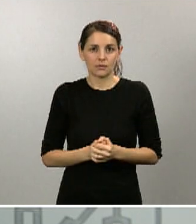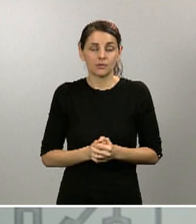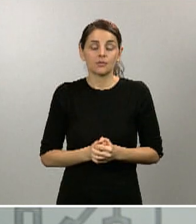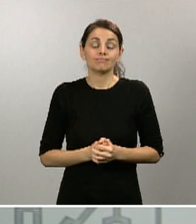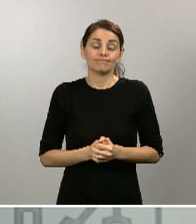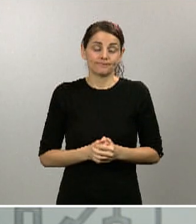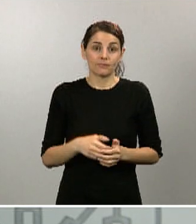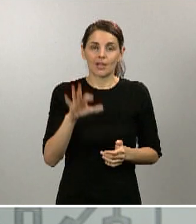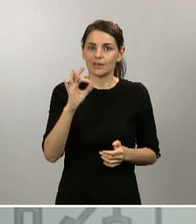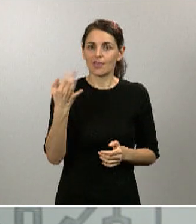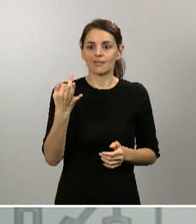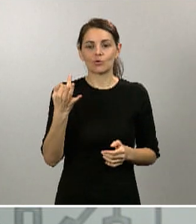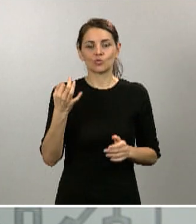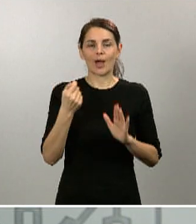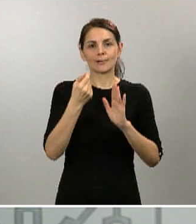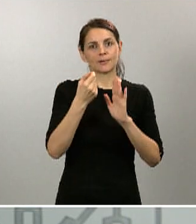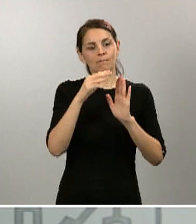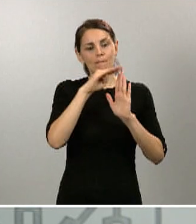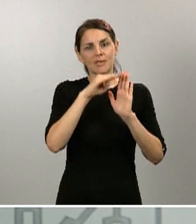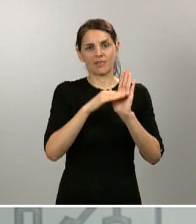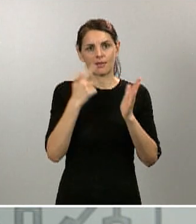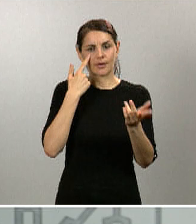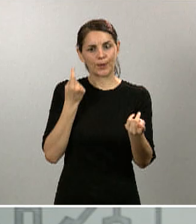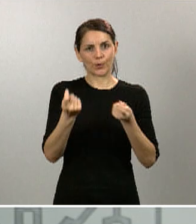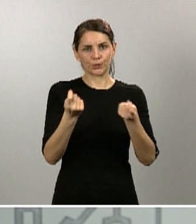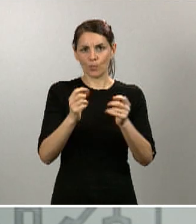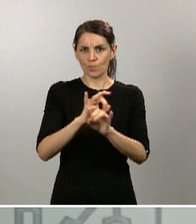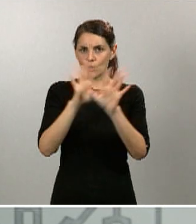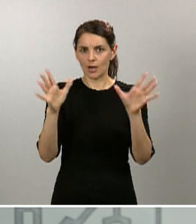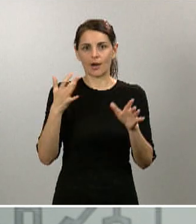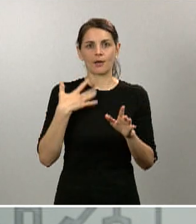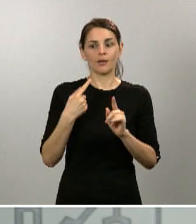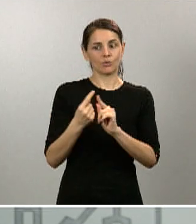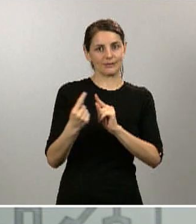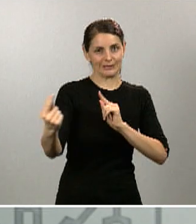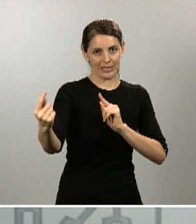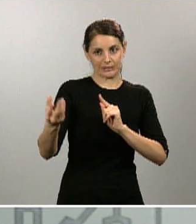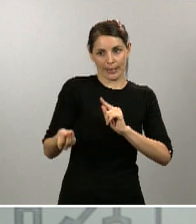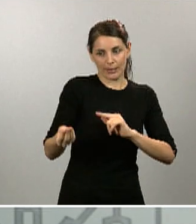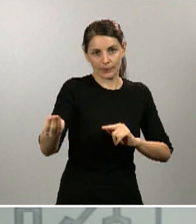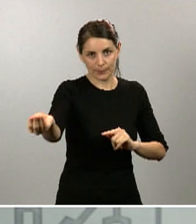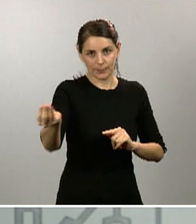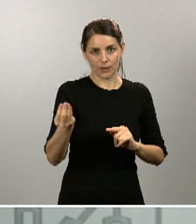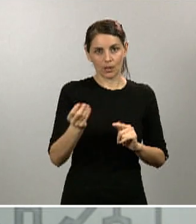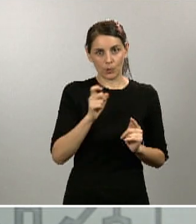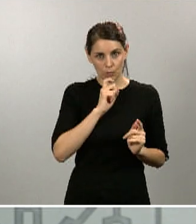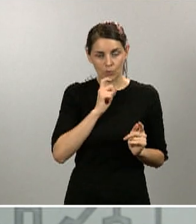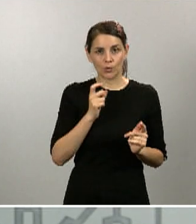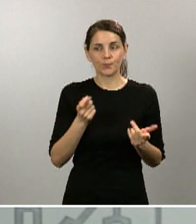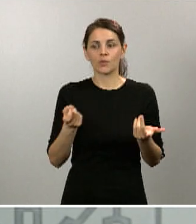de precaución muy claras, tenemos que mantener las distancias, hay muchas recomendaciones de cómo actuar ante cualquier tipo de